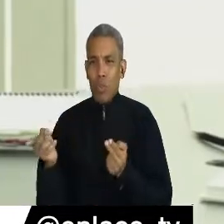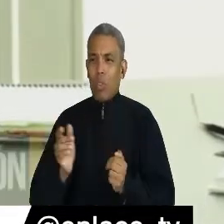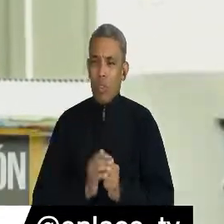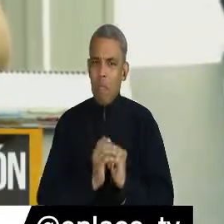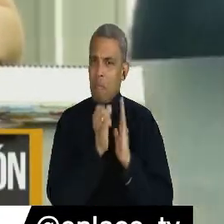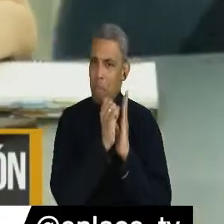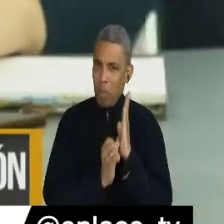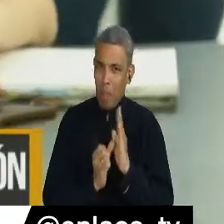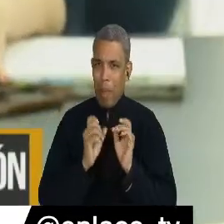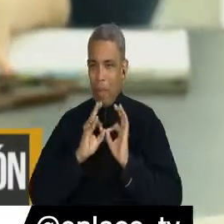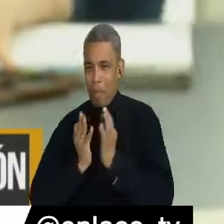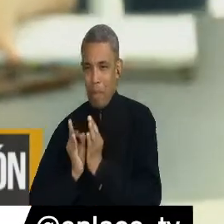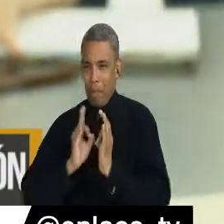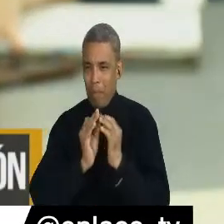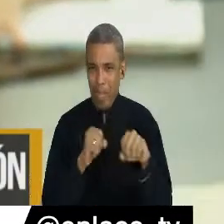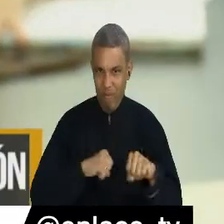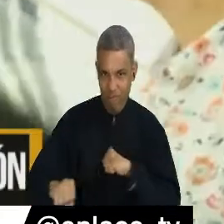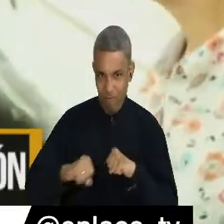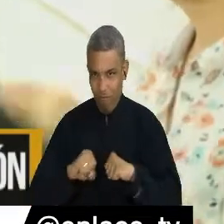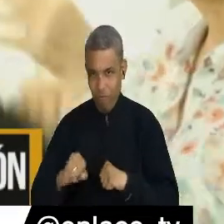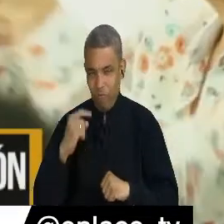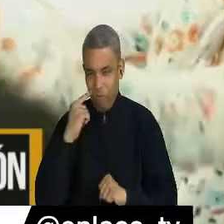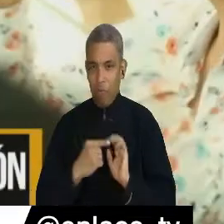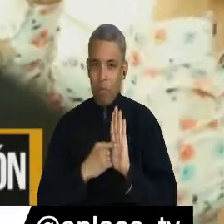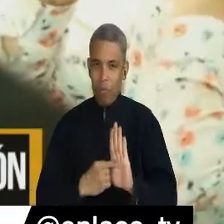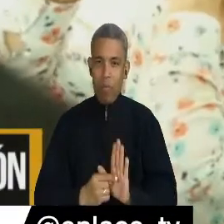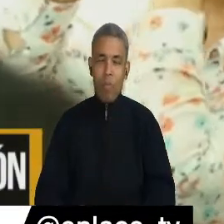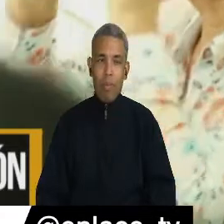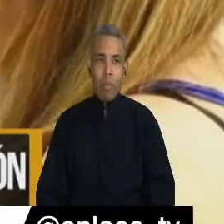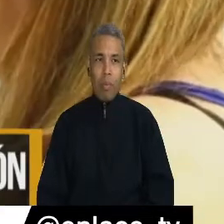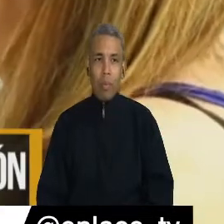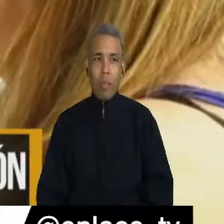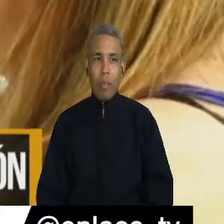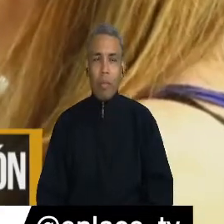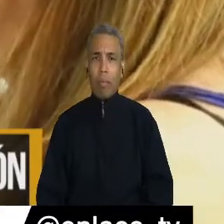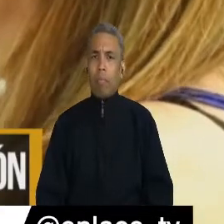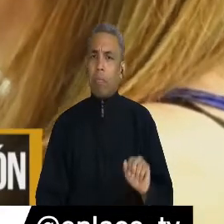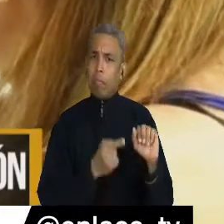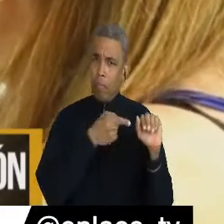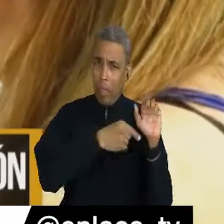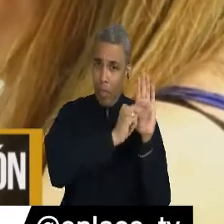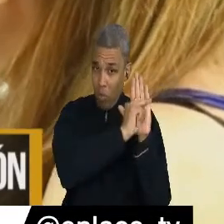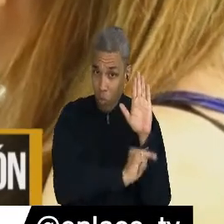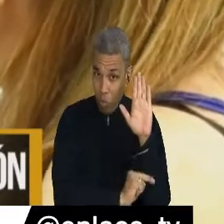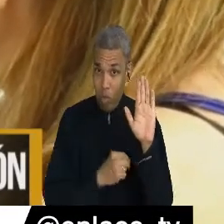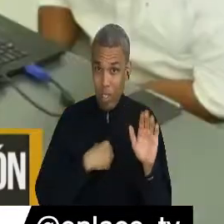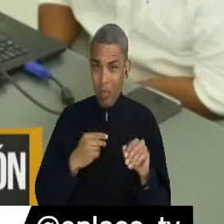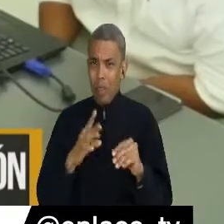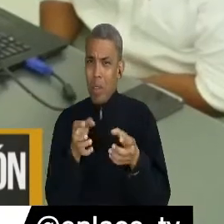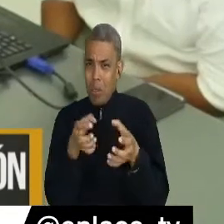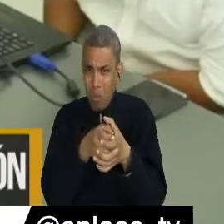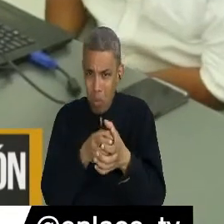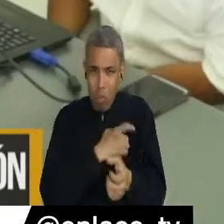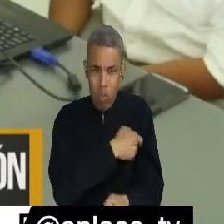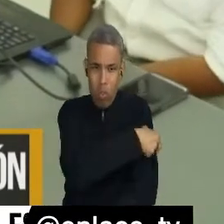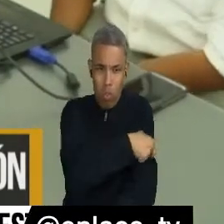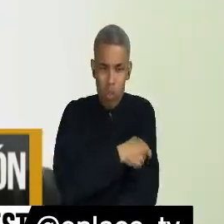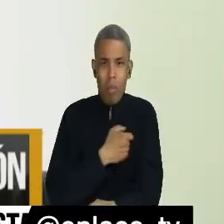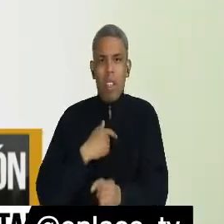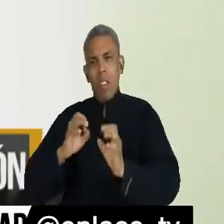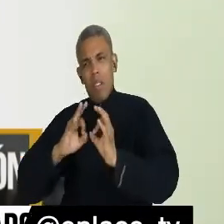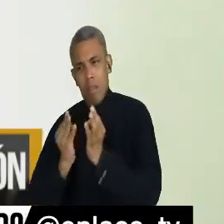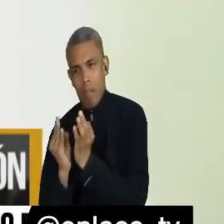La Personería Municipal, como garante de la transparencia en el cumplimiento de la normatividad, asistió al Comité Municipal de Certificación de Más Familias